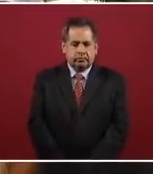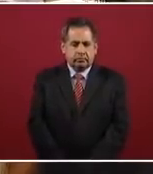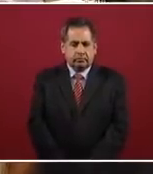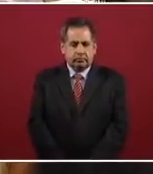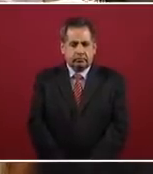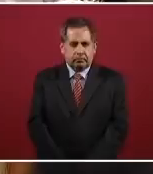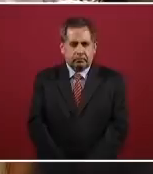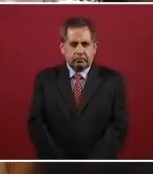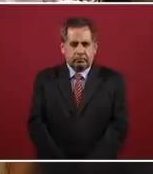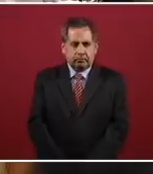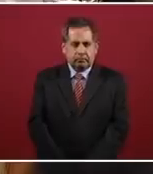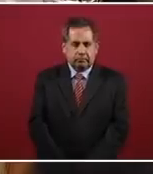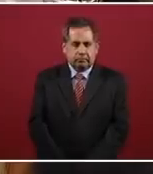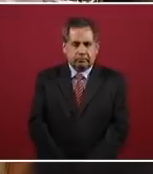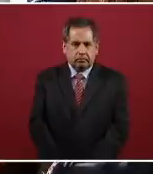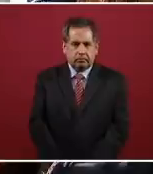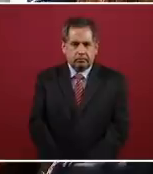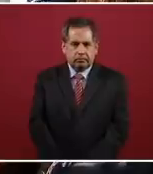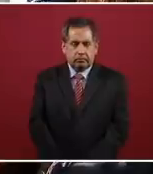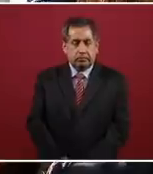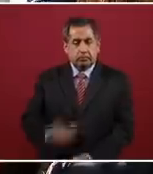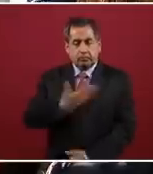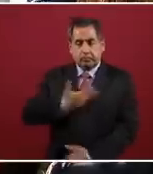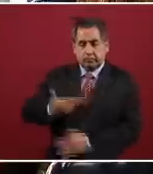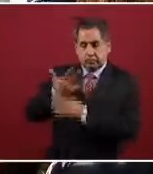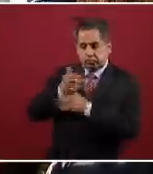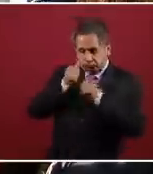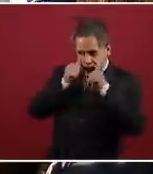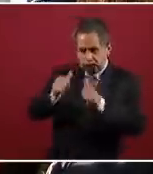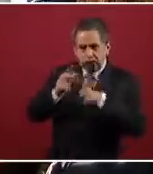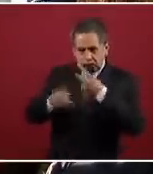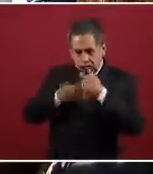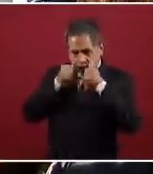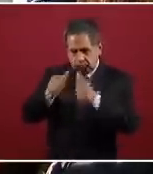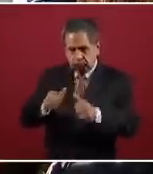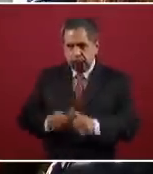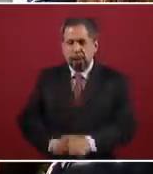pedagógicos del país, señor presidente. Se les va a atender.